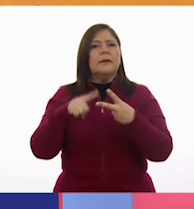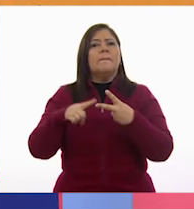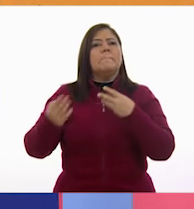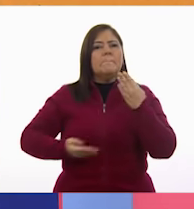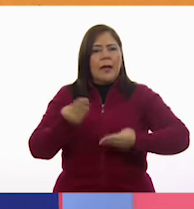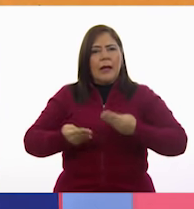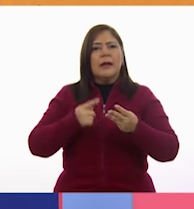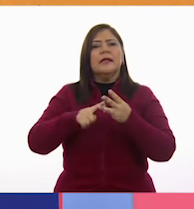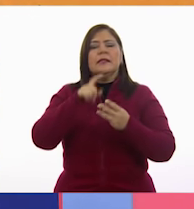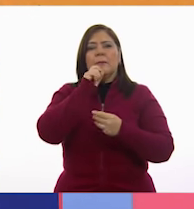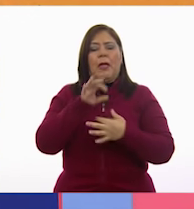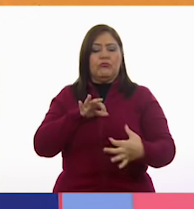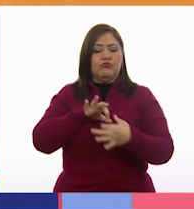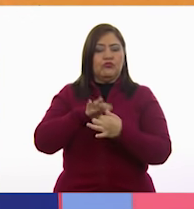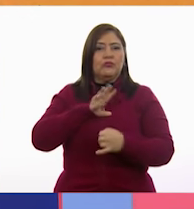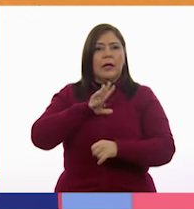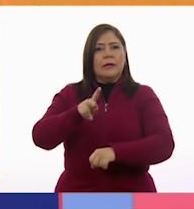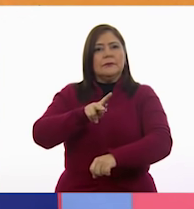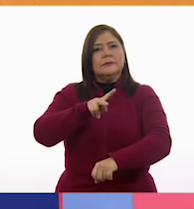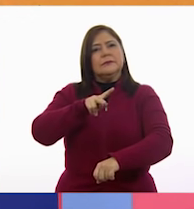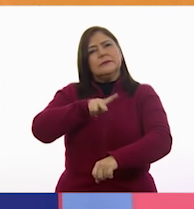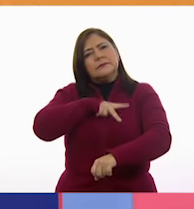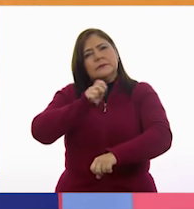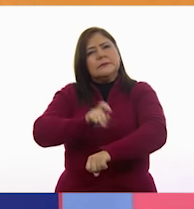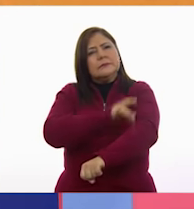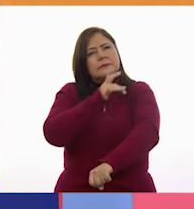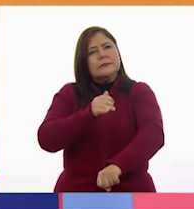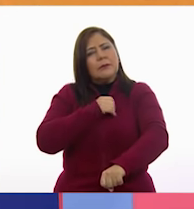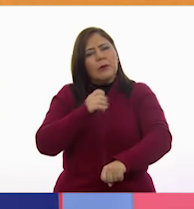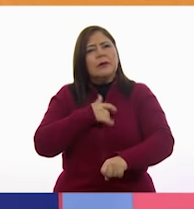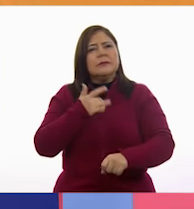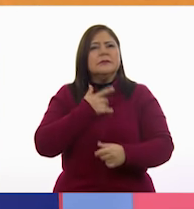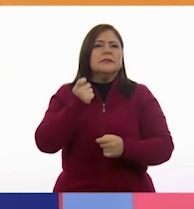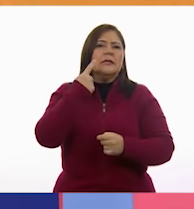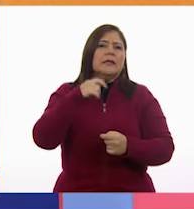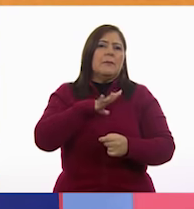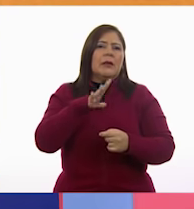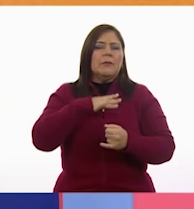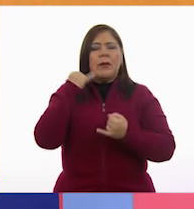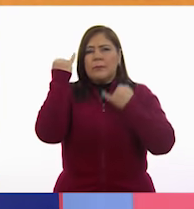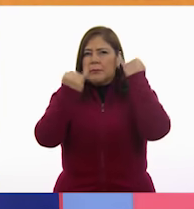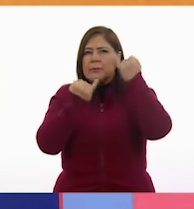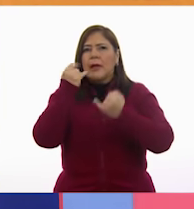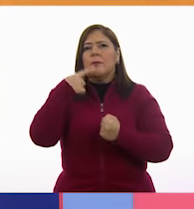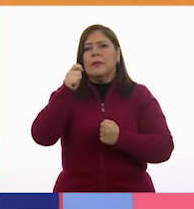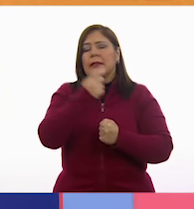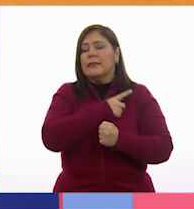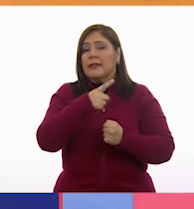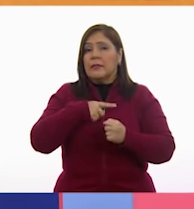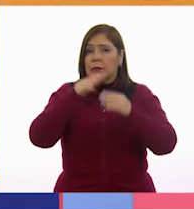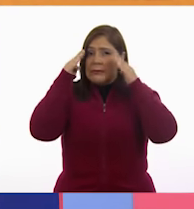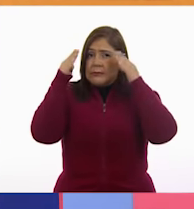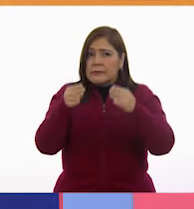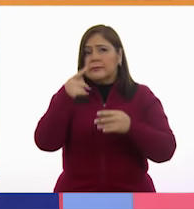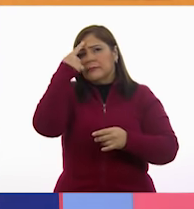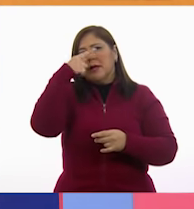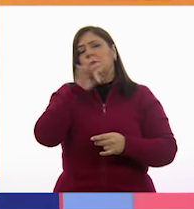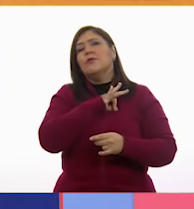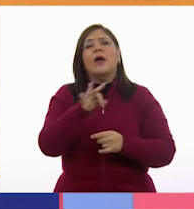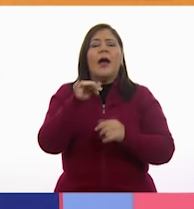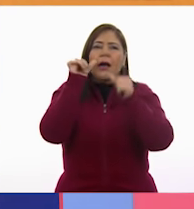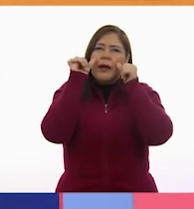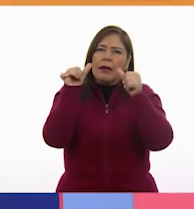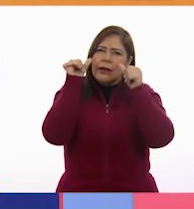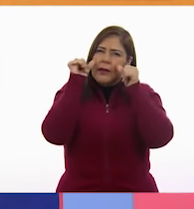nuestras emociones y sobre todo teniendo mucha creatividad. Y estar concentrados porque hoy sí necesitamos que estén atentos, atentos,